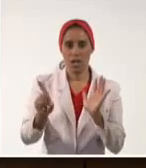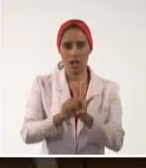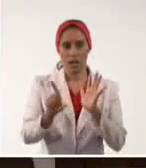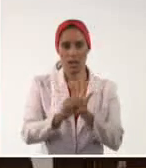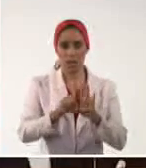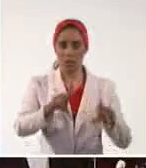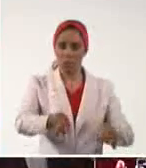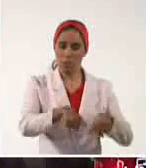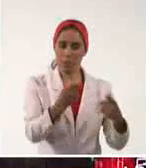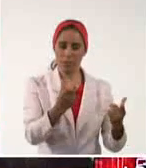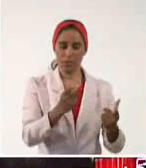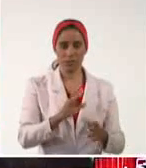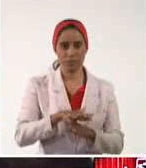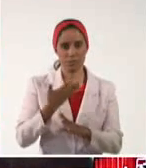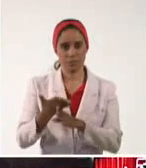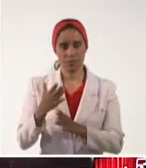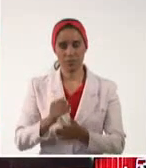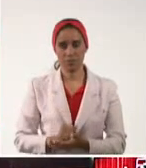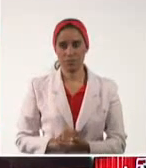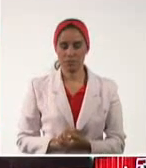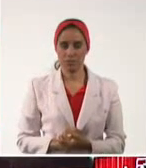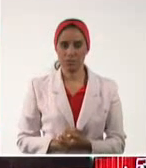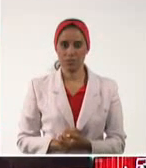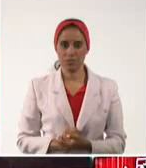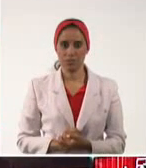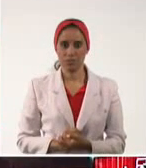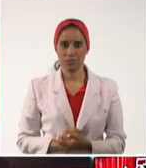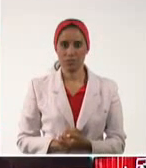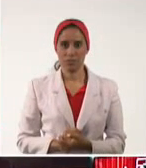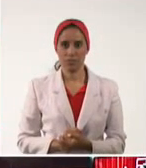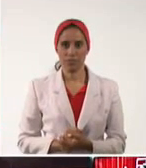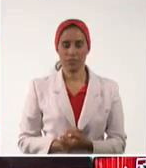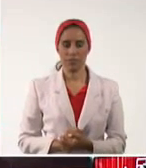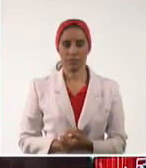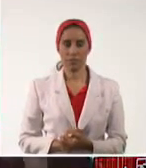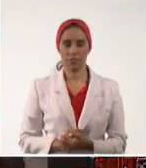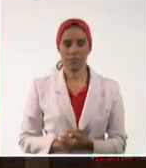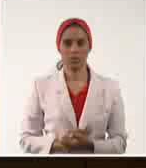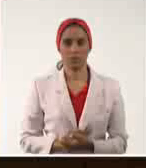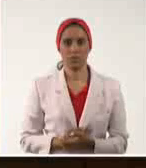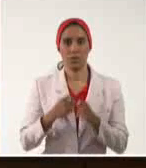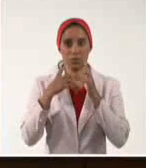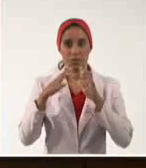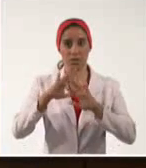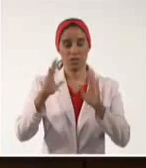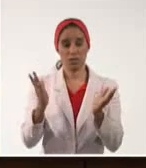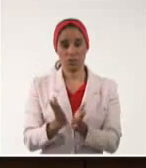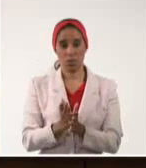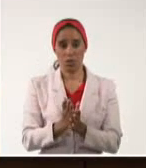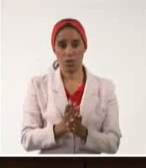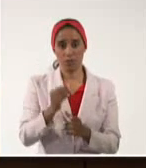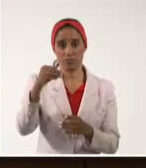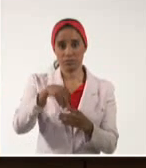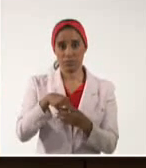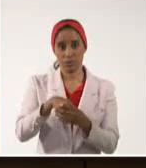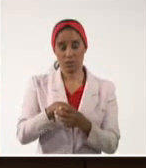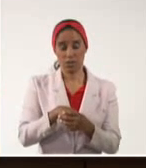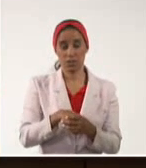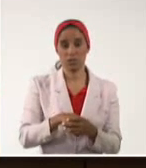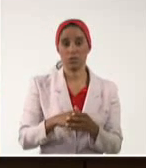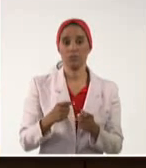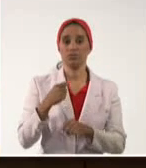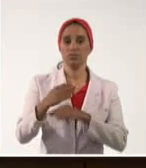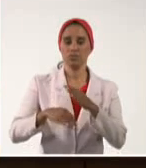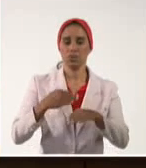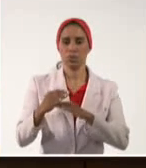cumplido. A pesar de esas irrefutables evidencias de absoluta prepotencia imperial, no faltan